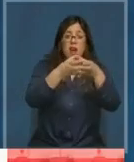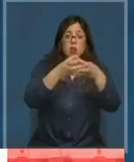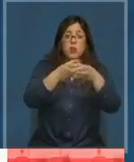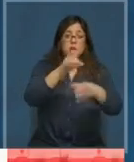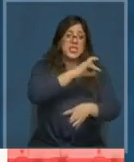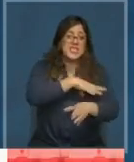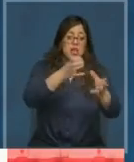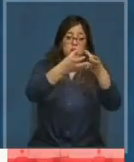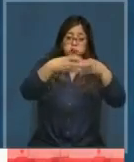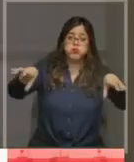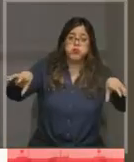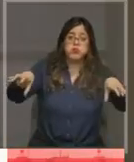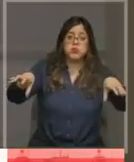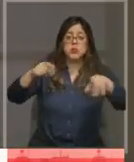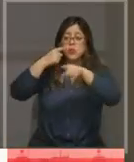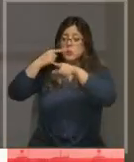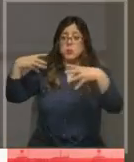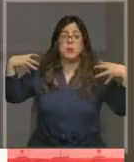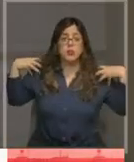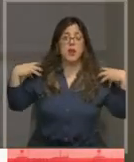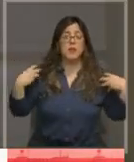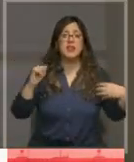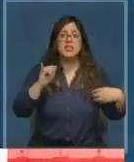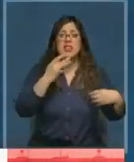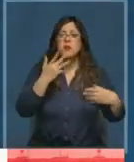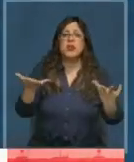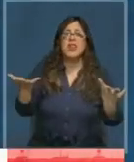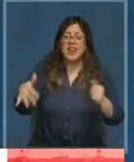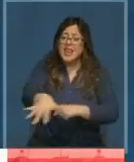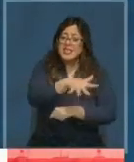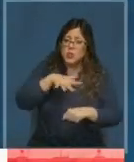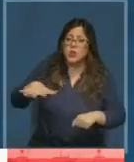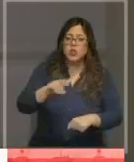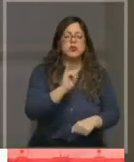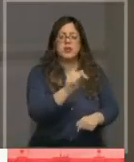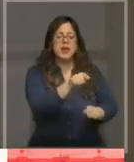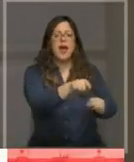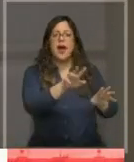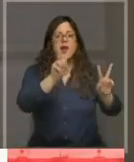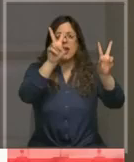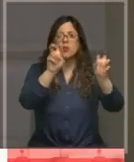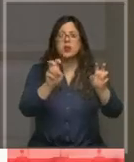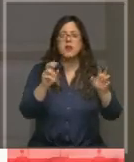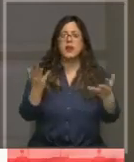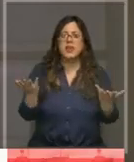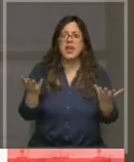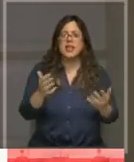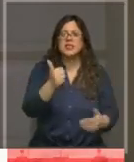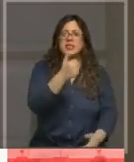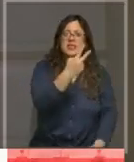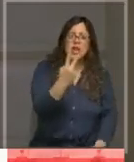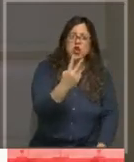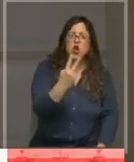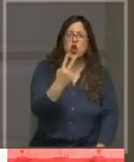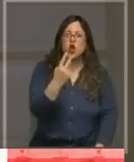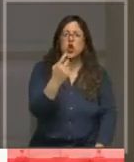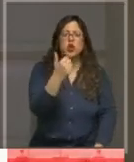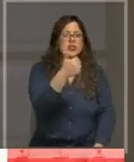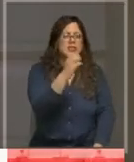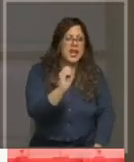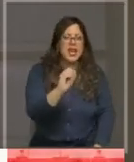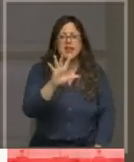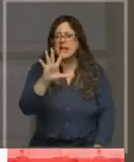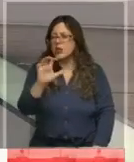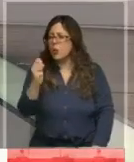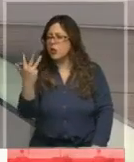si es su responsabilidad o no. Ahí yo tengo un punto de vista distinto. Sí, porque, yo también, porque es el ambiente. Claro, finalmente. Ahí era 62, 60, 59, era como muy